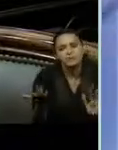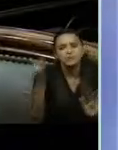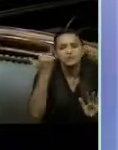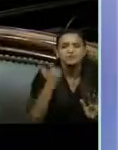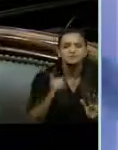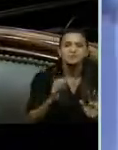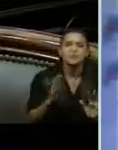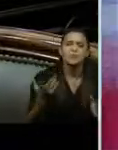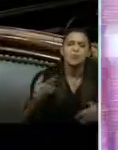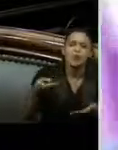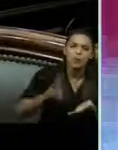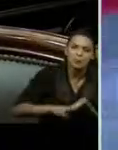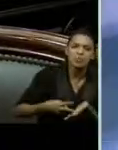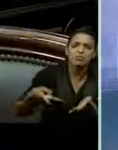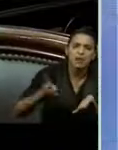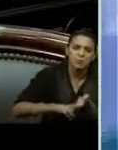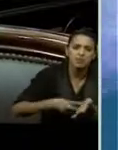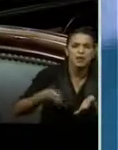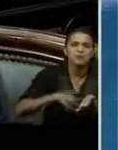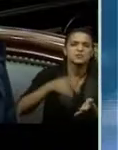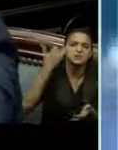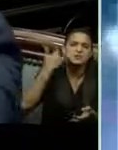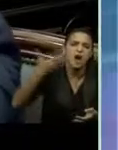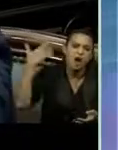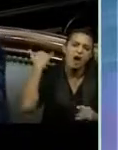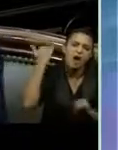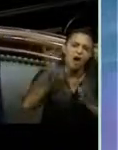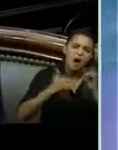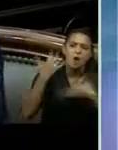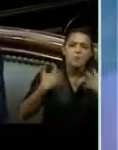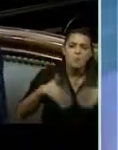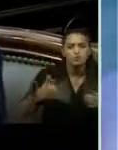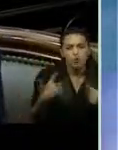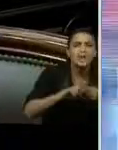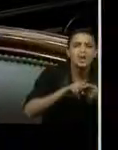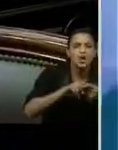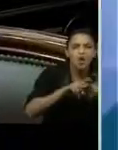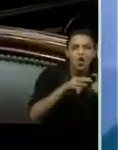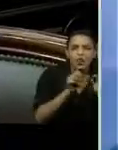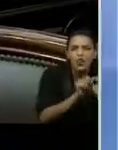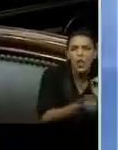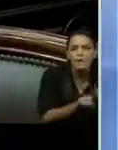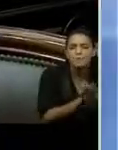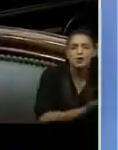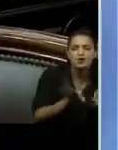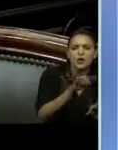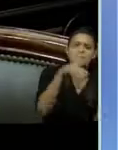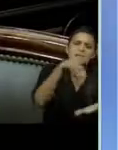La República, la República es esto. La República es la República, es sentarse,